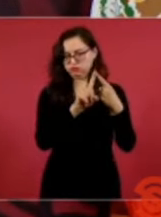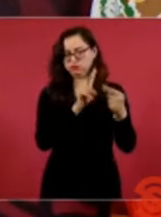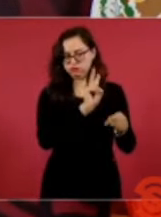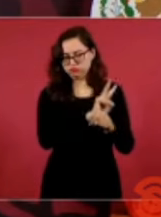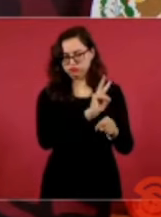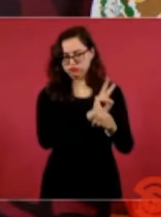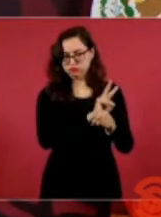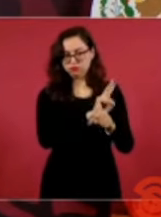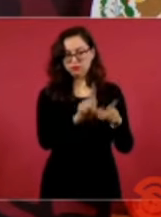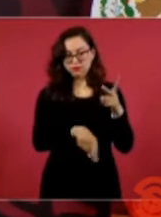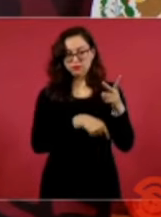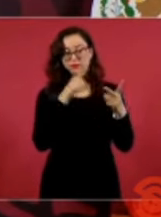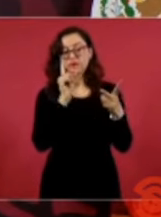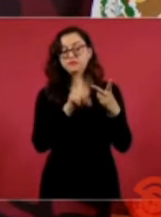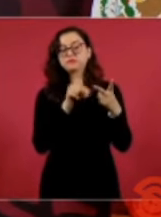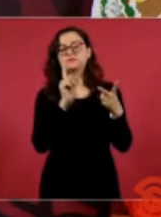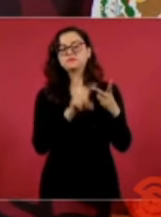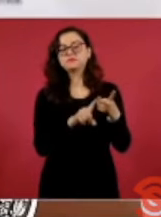telegrama,